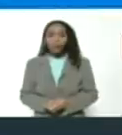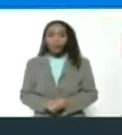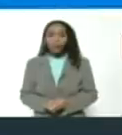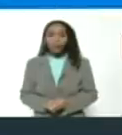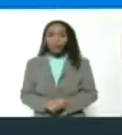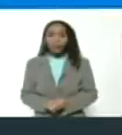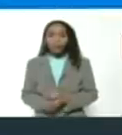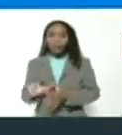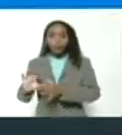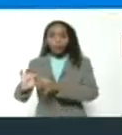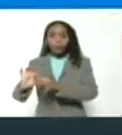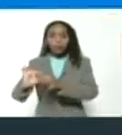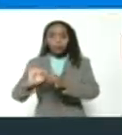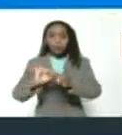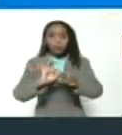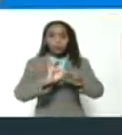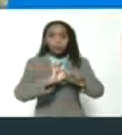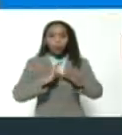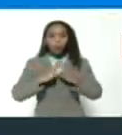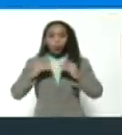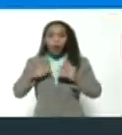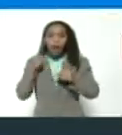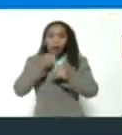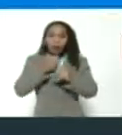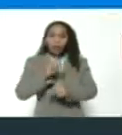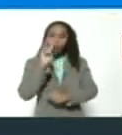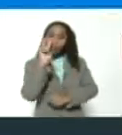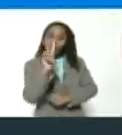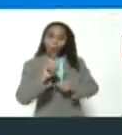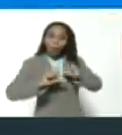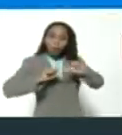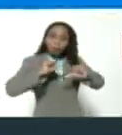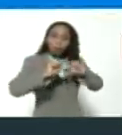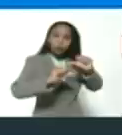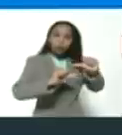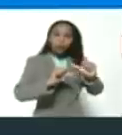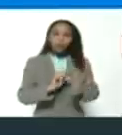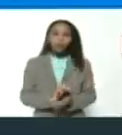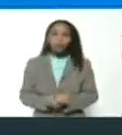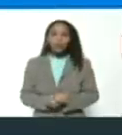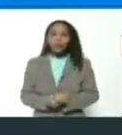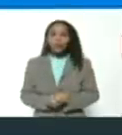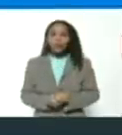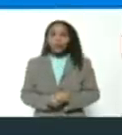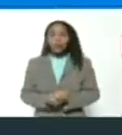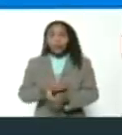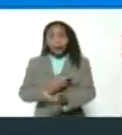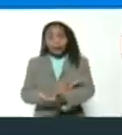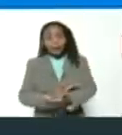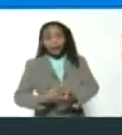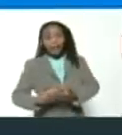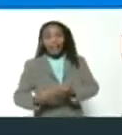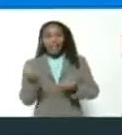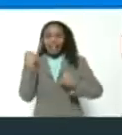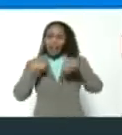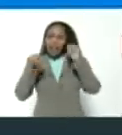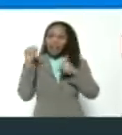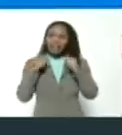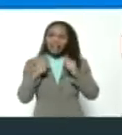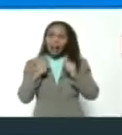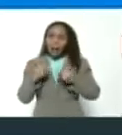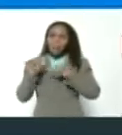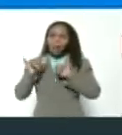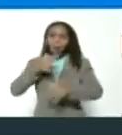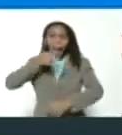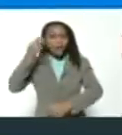que unió todas las luchas de 2 siglos en los genes rebeldes,